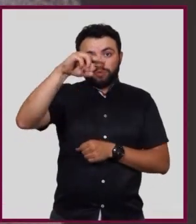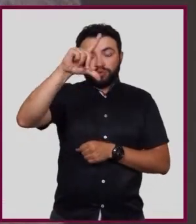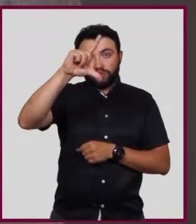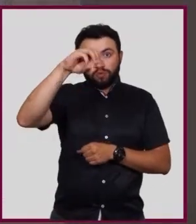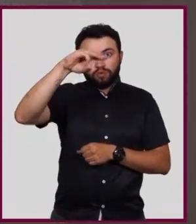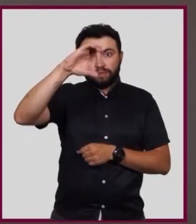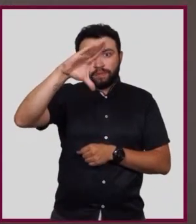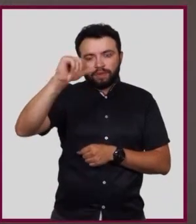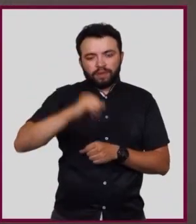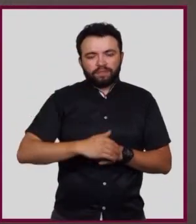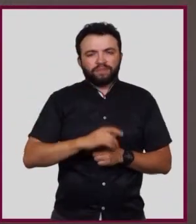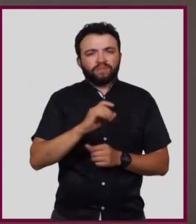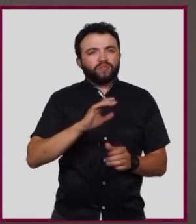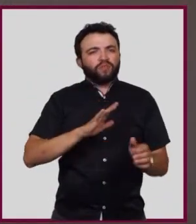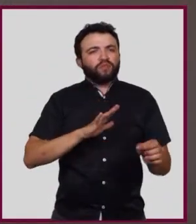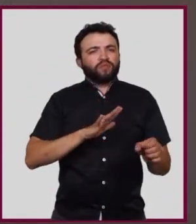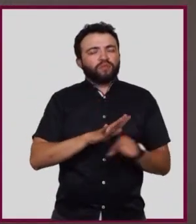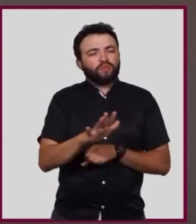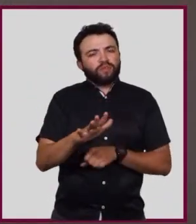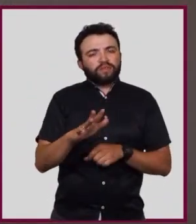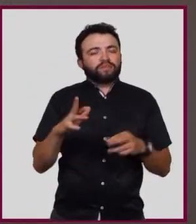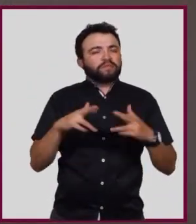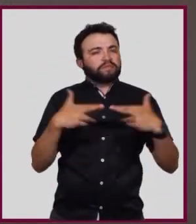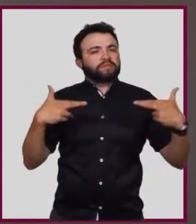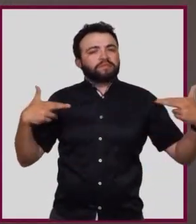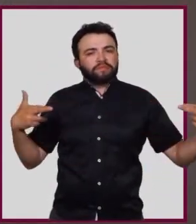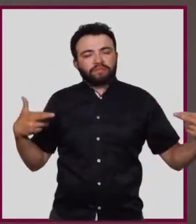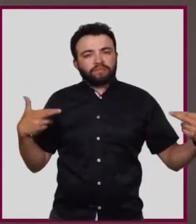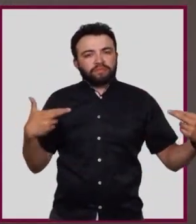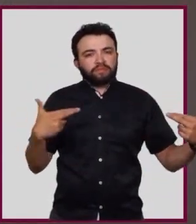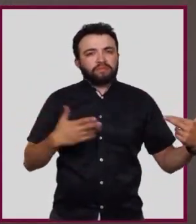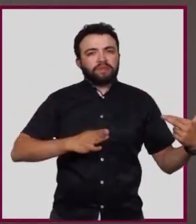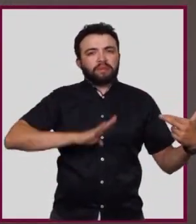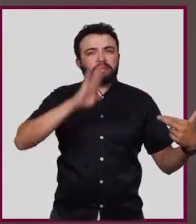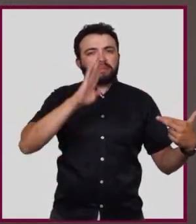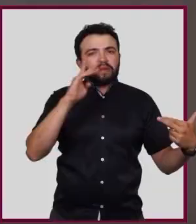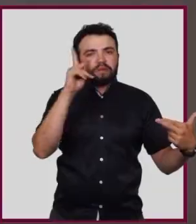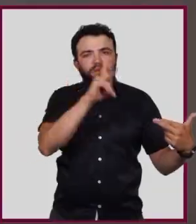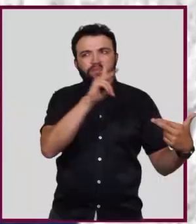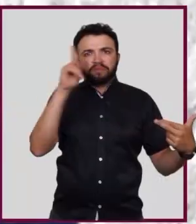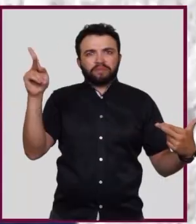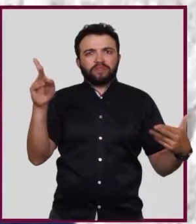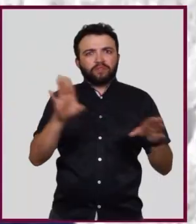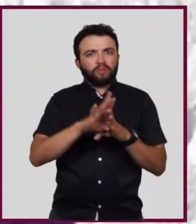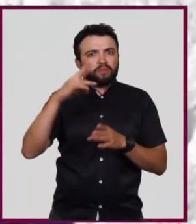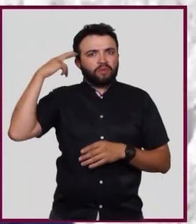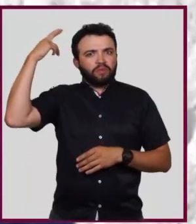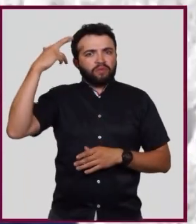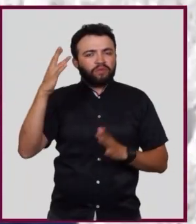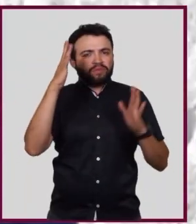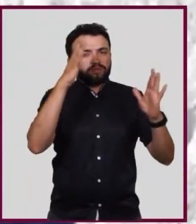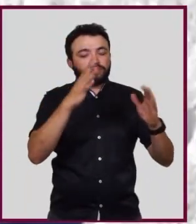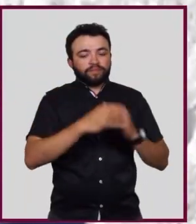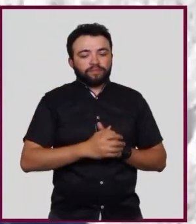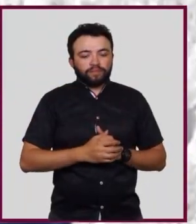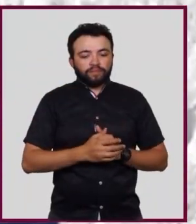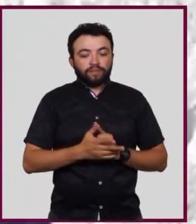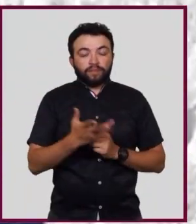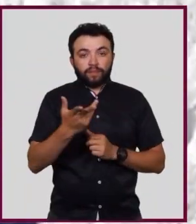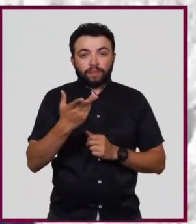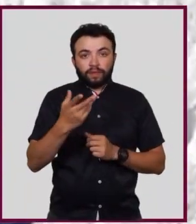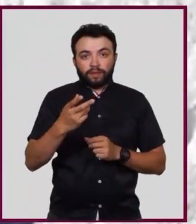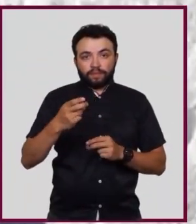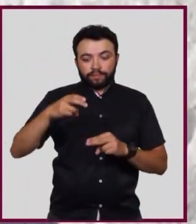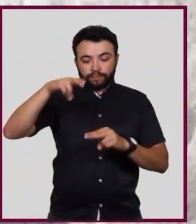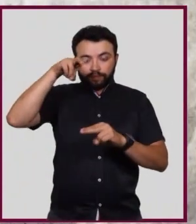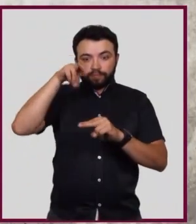puede explicar la relación de la apariencia de las cabezas y el hecho de que hayan sido tronos? El trono, que era el asiento de los